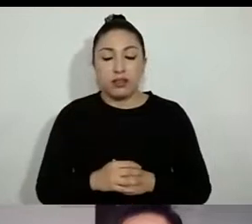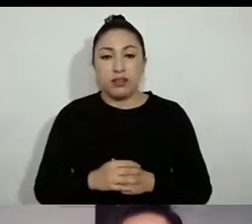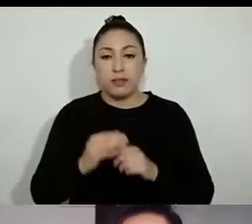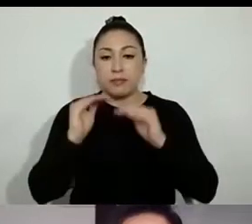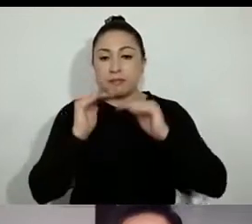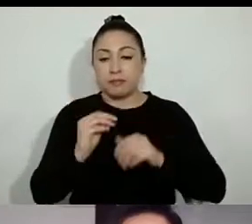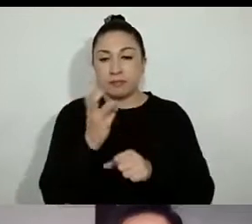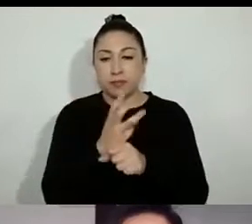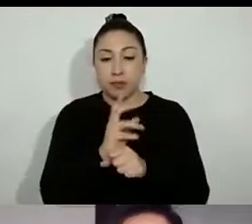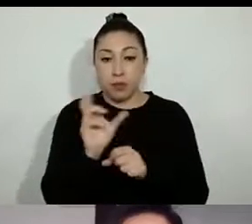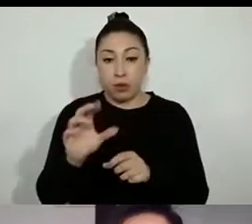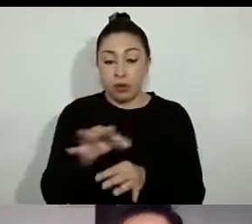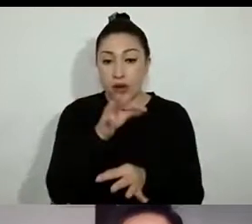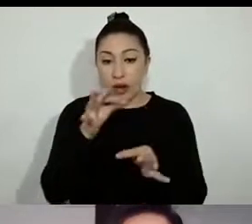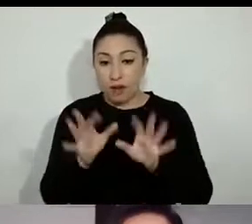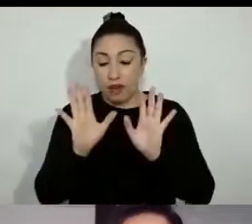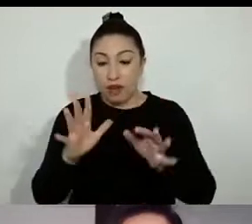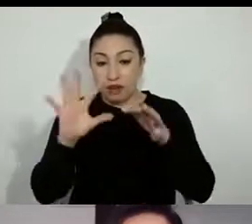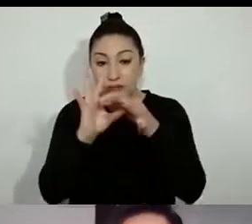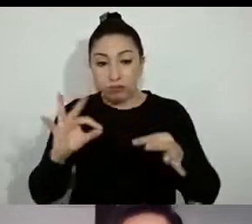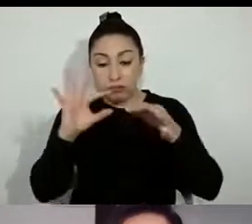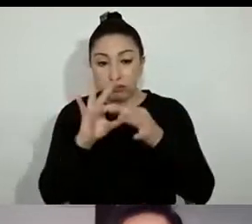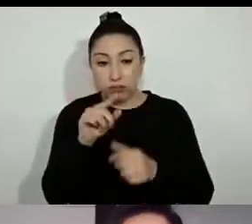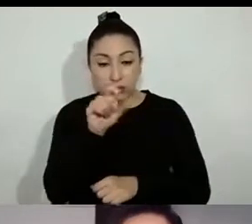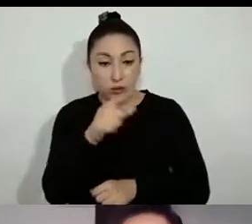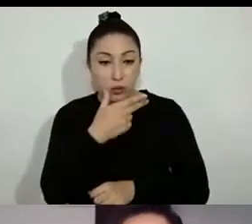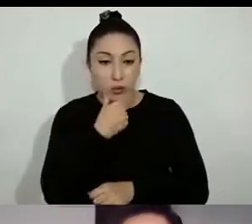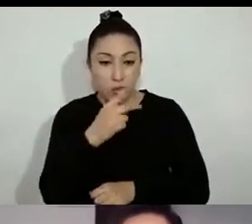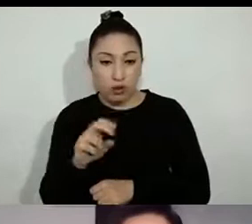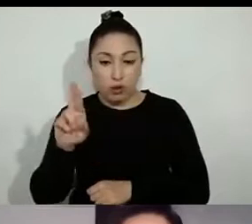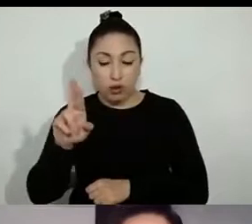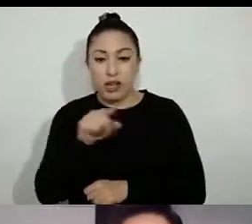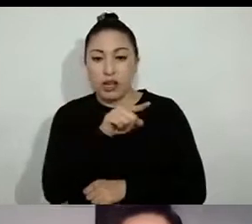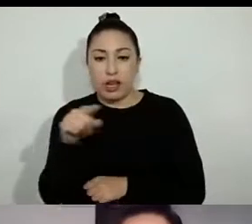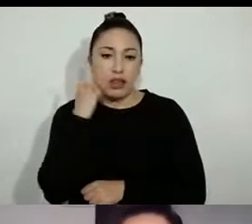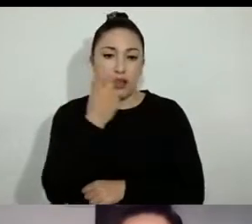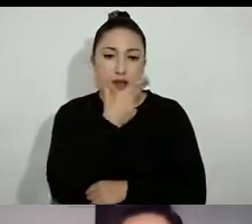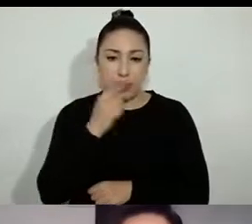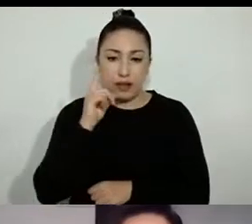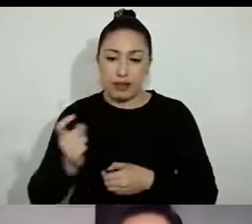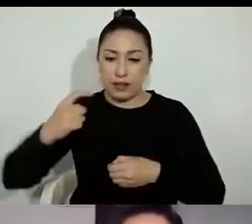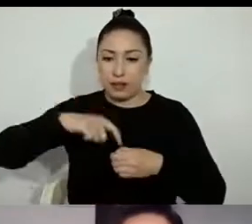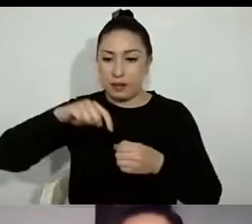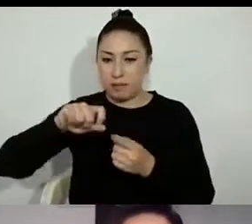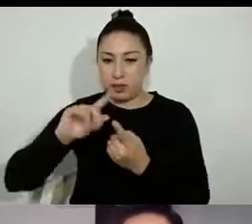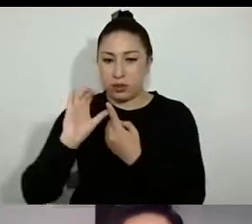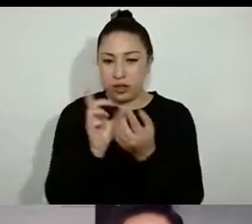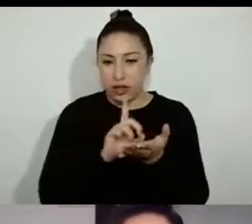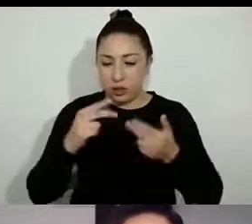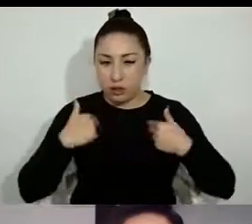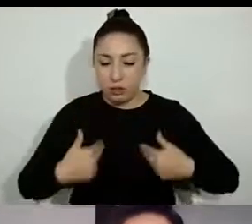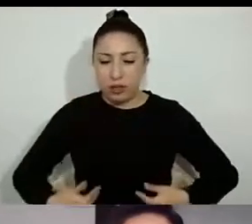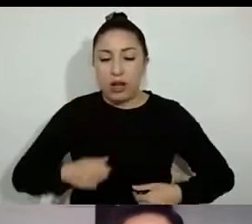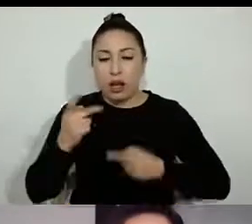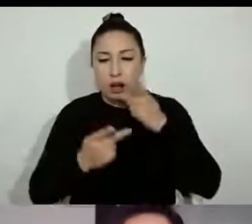al concluir la exposición, las y los diputados integrantes de la Comisión de Derechos Humanos del Congreso harán uso de la voz